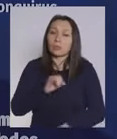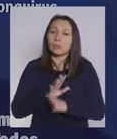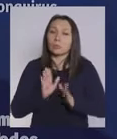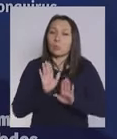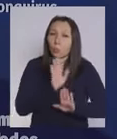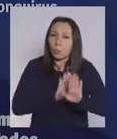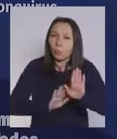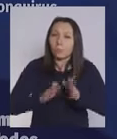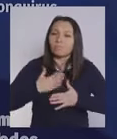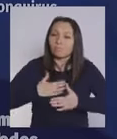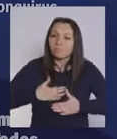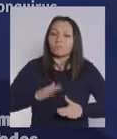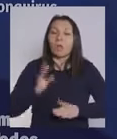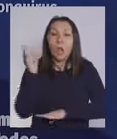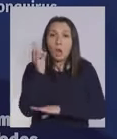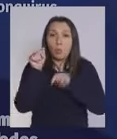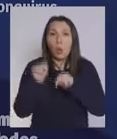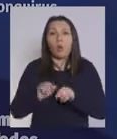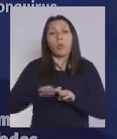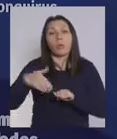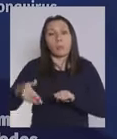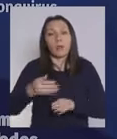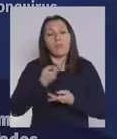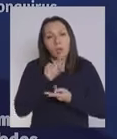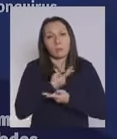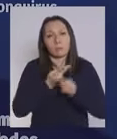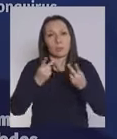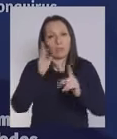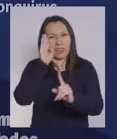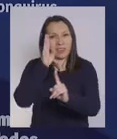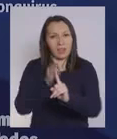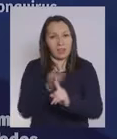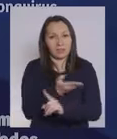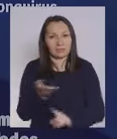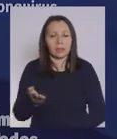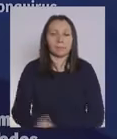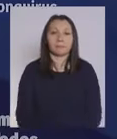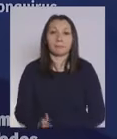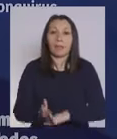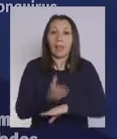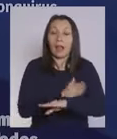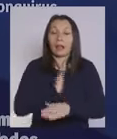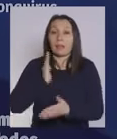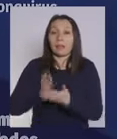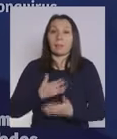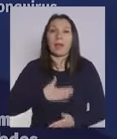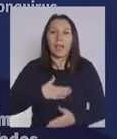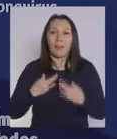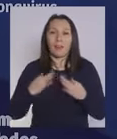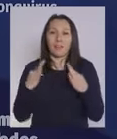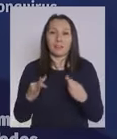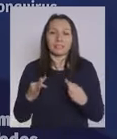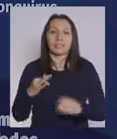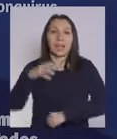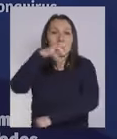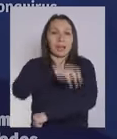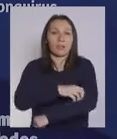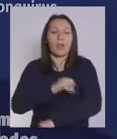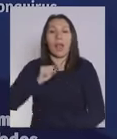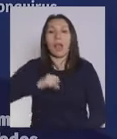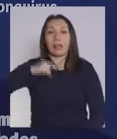tenemos una reunión y obviamente se los vamos a comunicar en forma directa. Antes de terminar, quiero felicitar a la región de